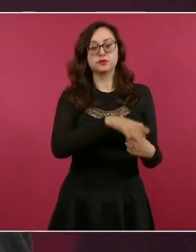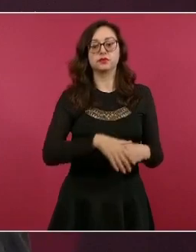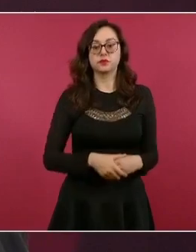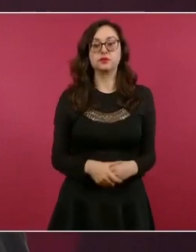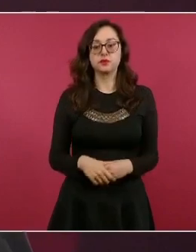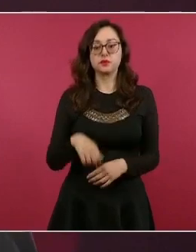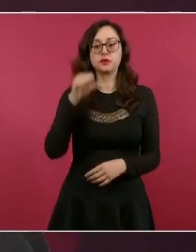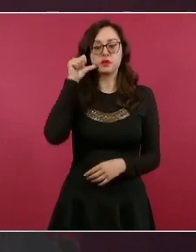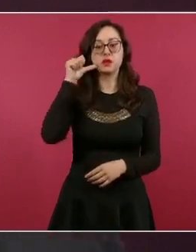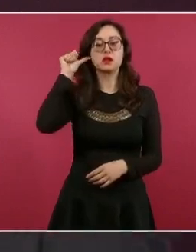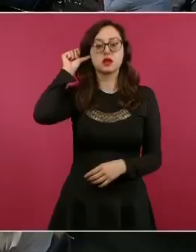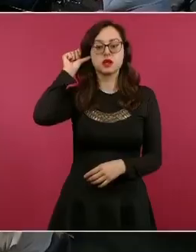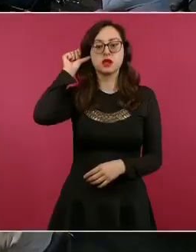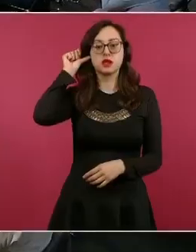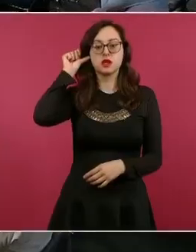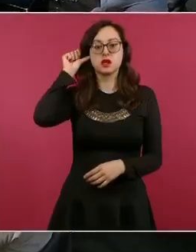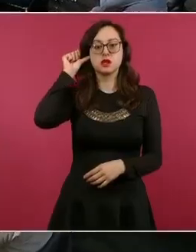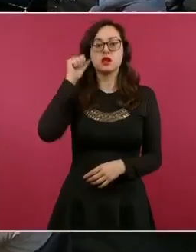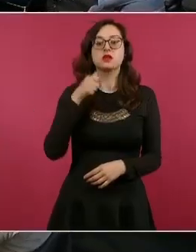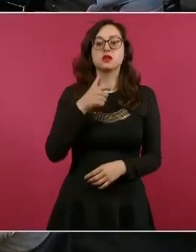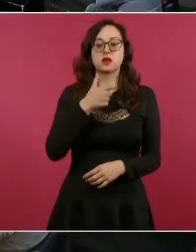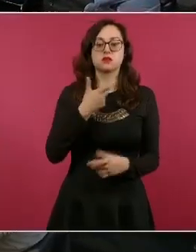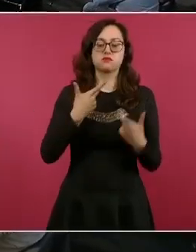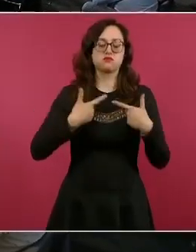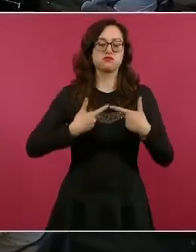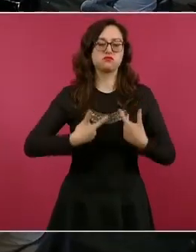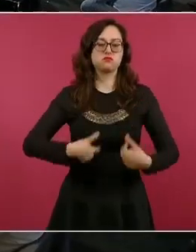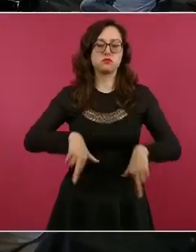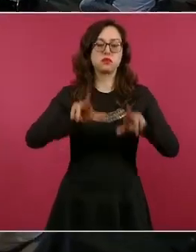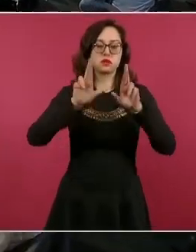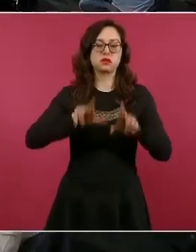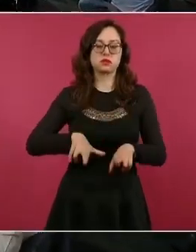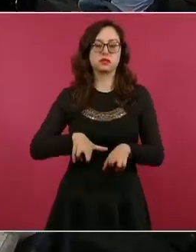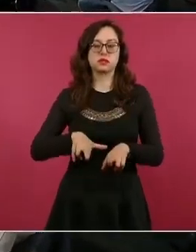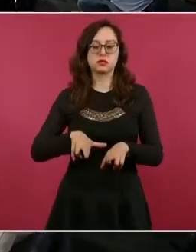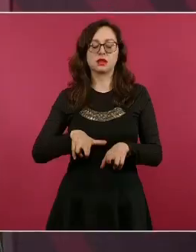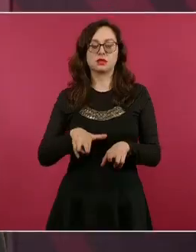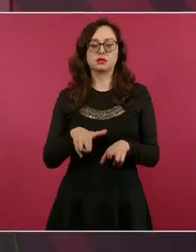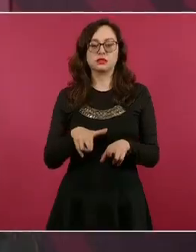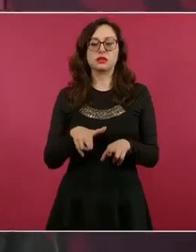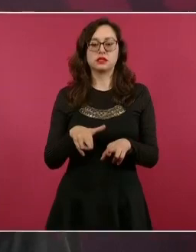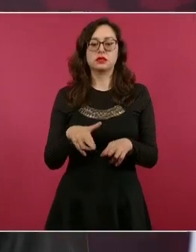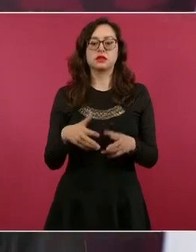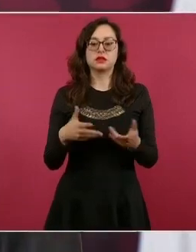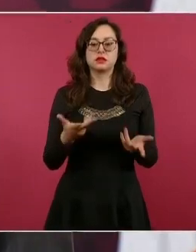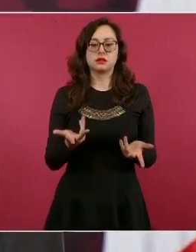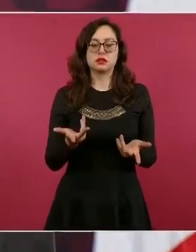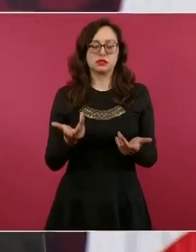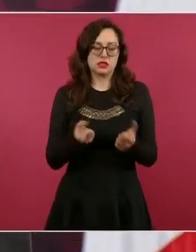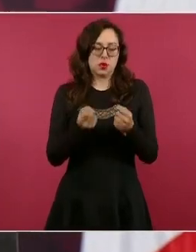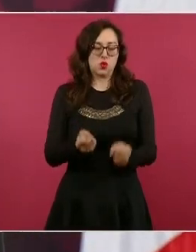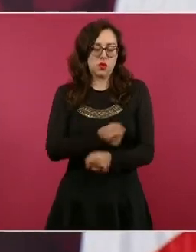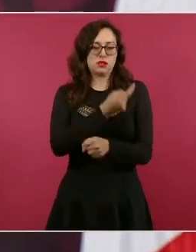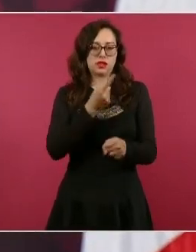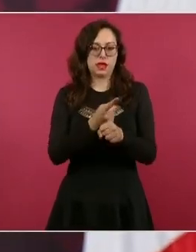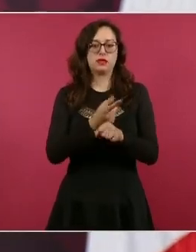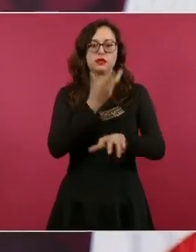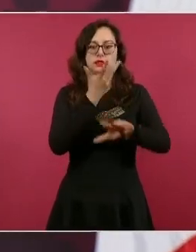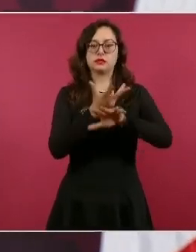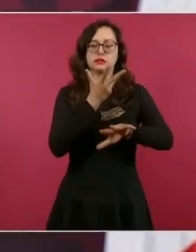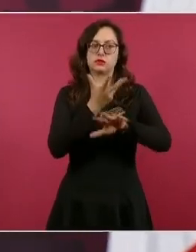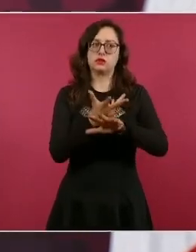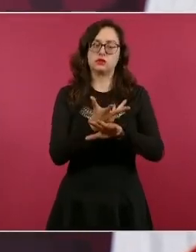salió ayer el asesor de asuntos de seguridad con una